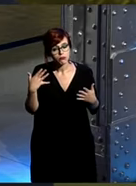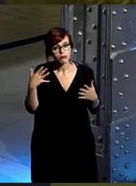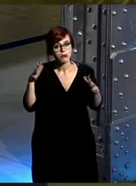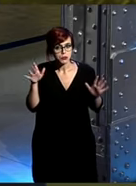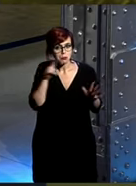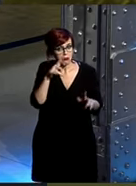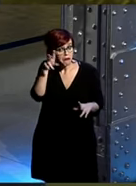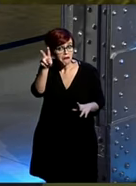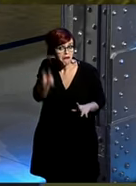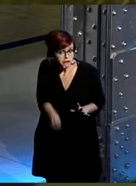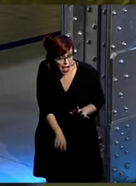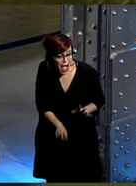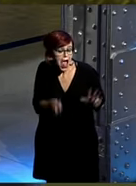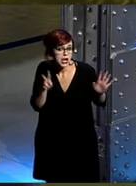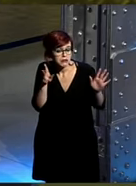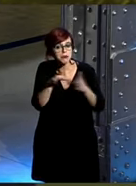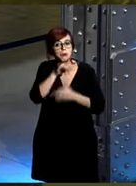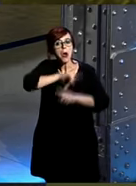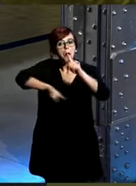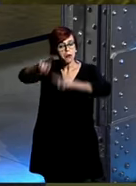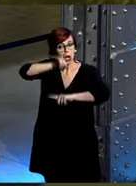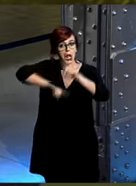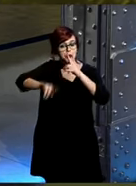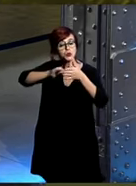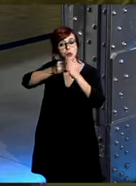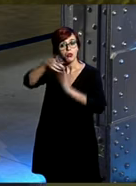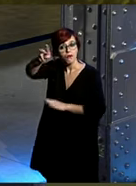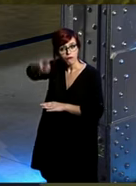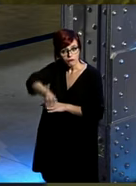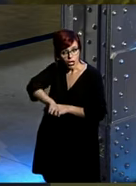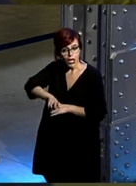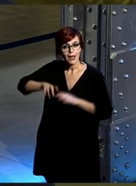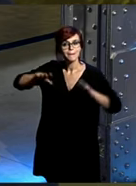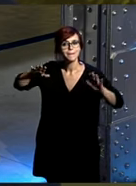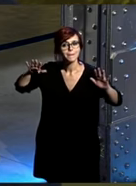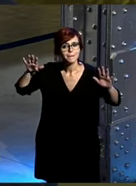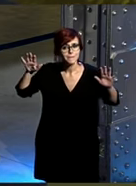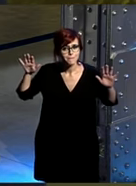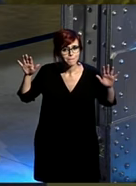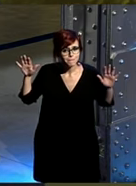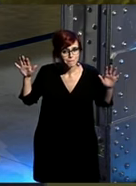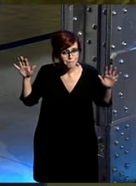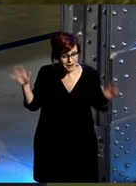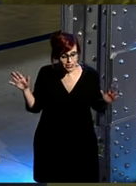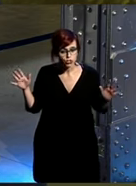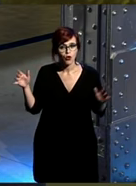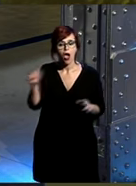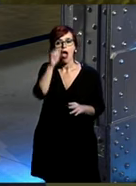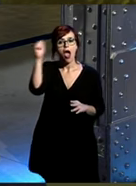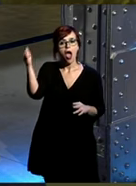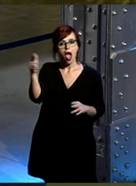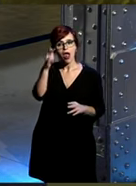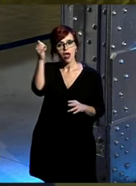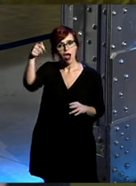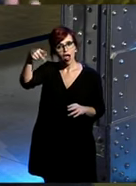sea, que es una opción o que resuelve ciertos problemas, pero ahí conecto con lo que decía Alejandro. Me parece que estamos